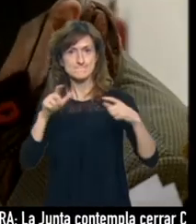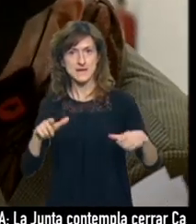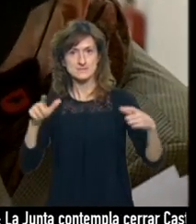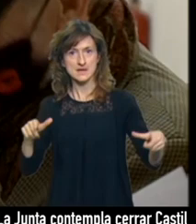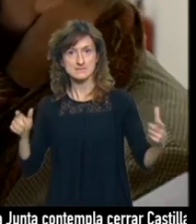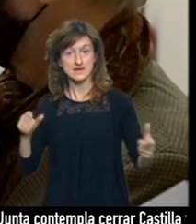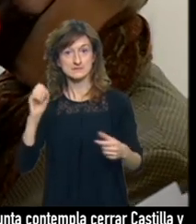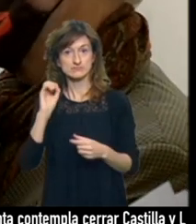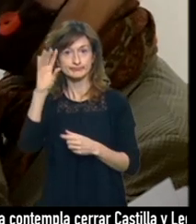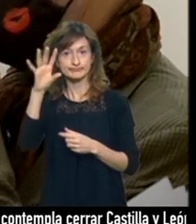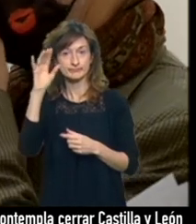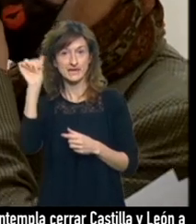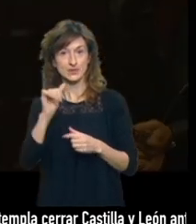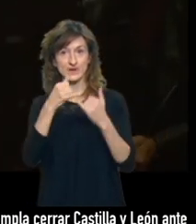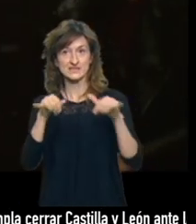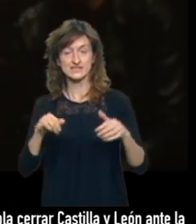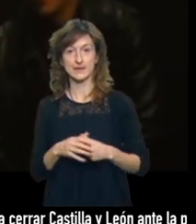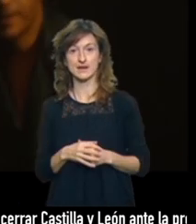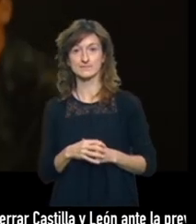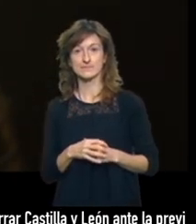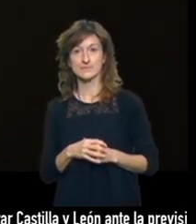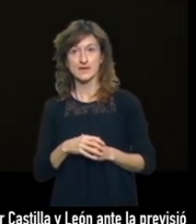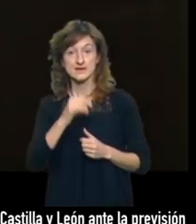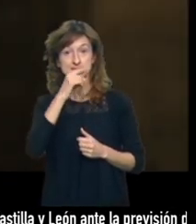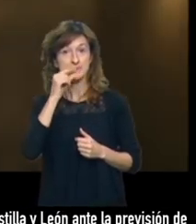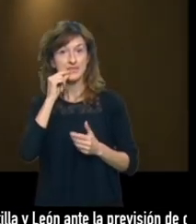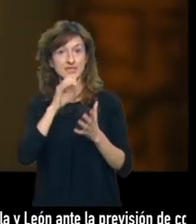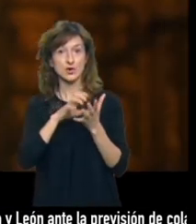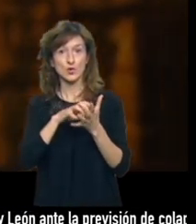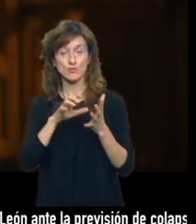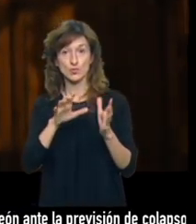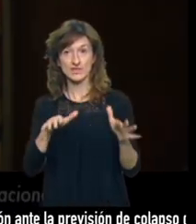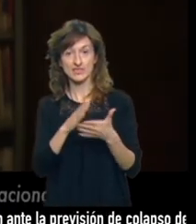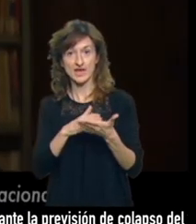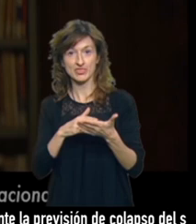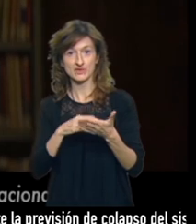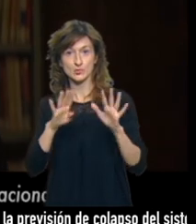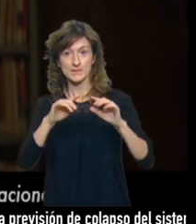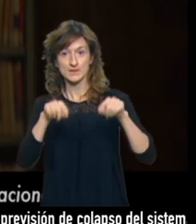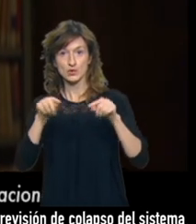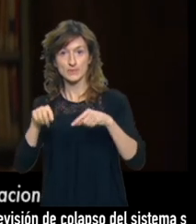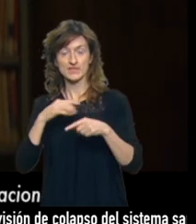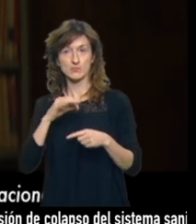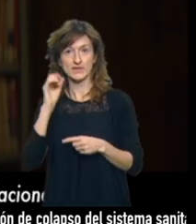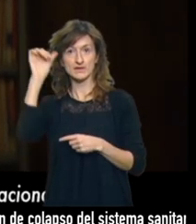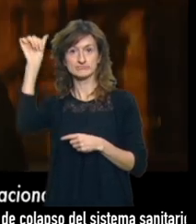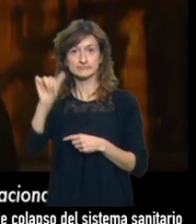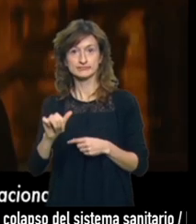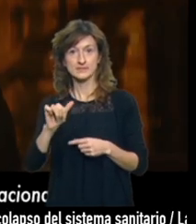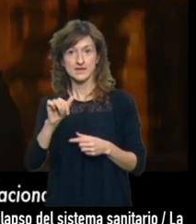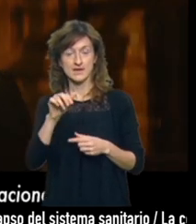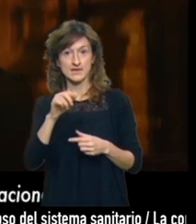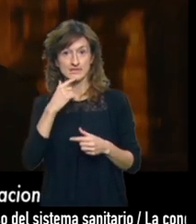proyección de películas de este festival. Con el nacimiento de Seminci Comunidad, localidades de las 9 provincias podrán exhibirlas fuera